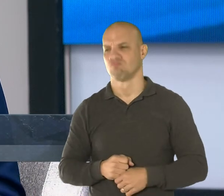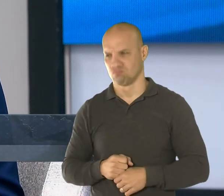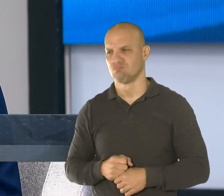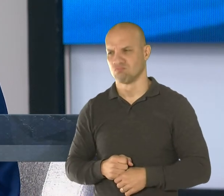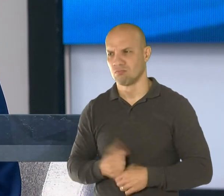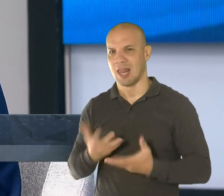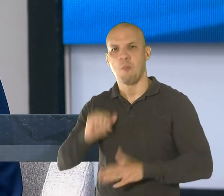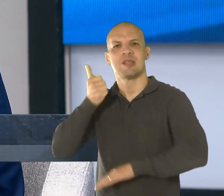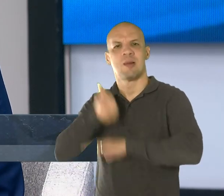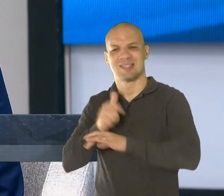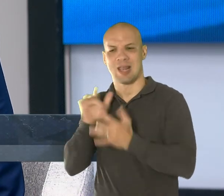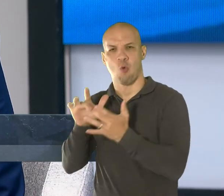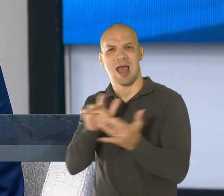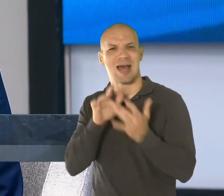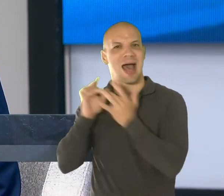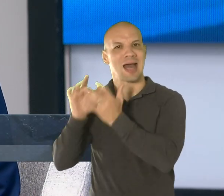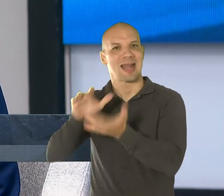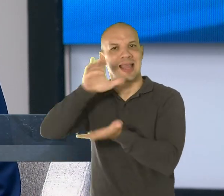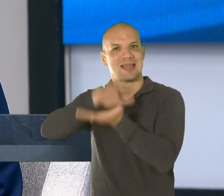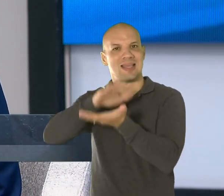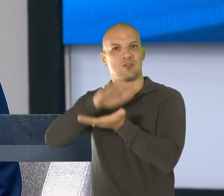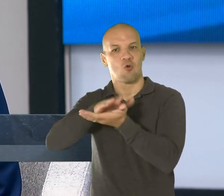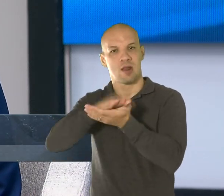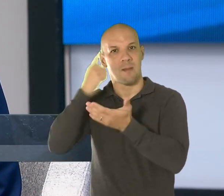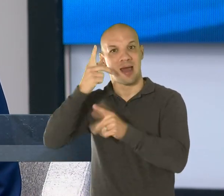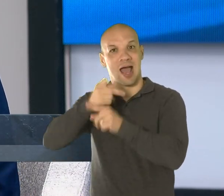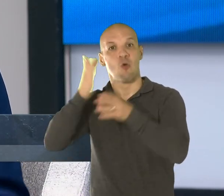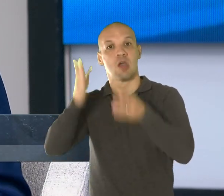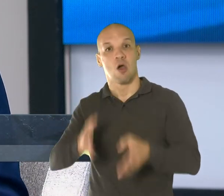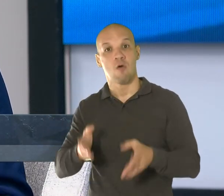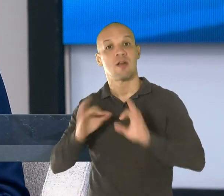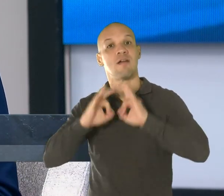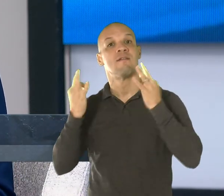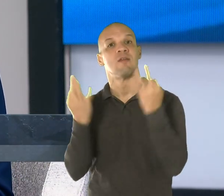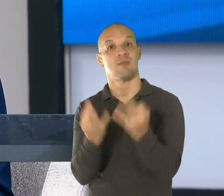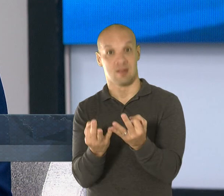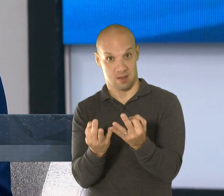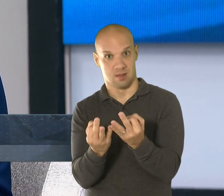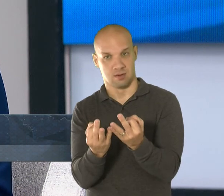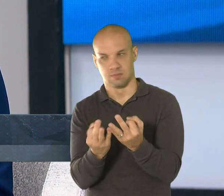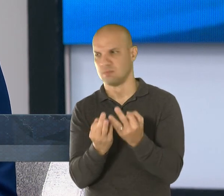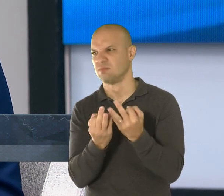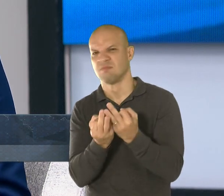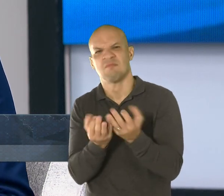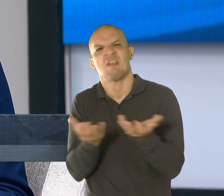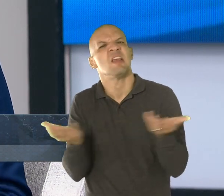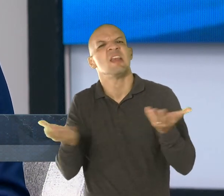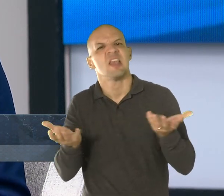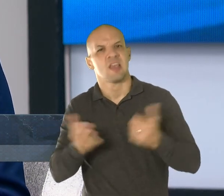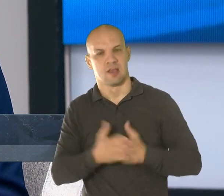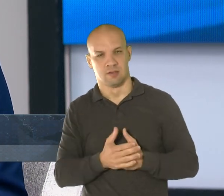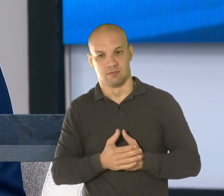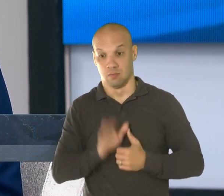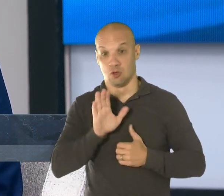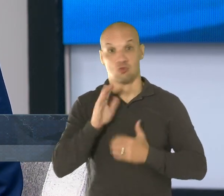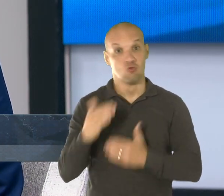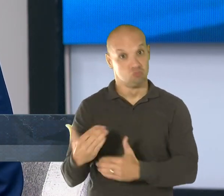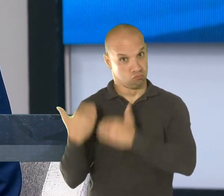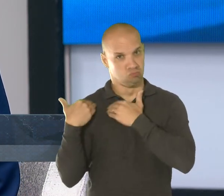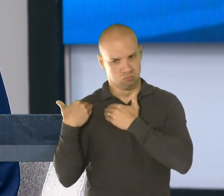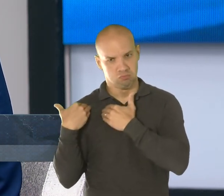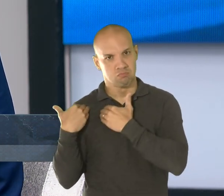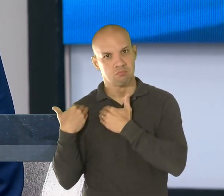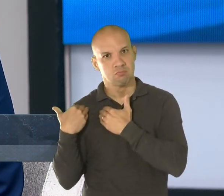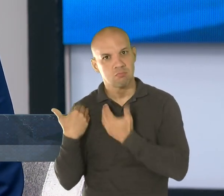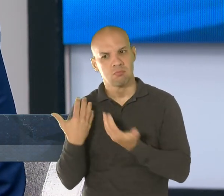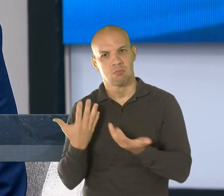escuelas para cuidadores familiares, para que ellos puedan, como hemos hablado, hacer su tarea, su rol, que muchas veces lo